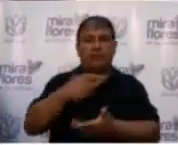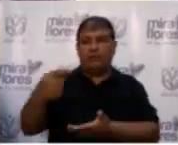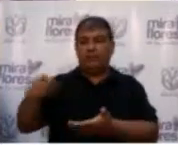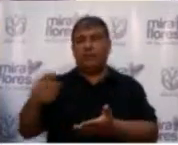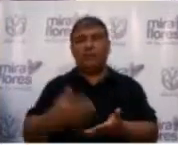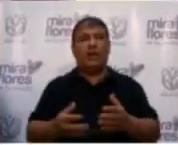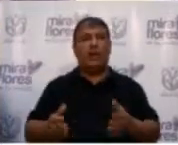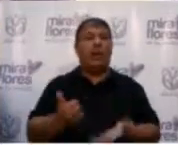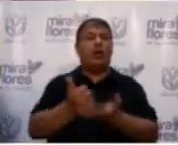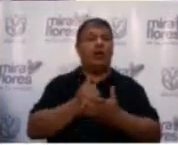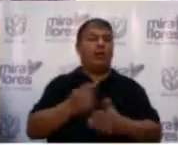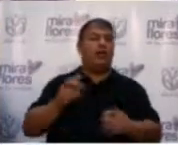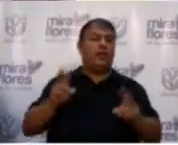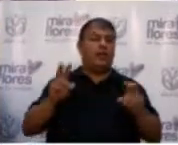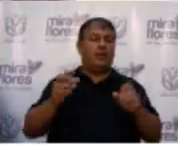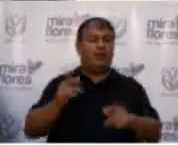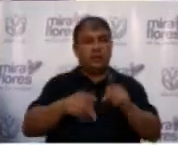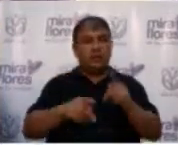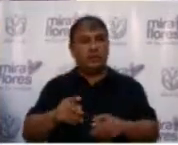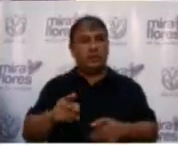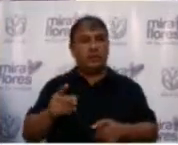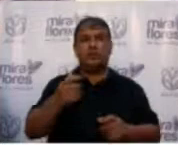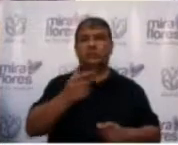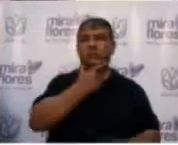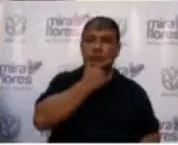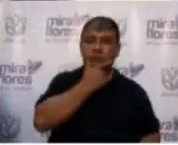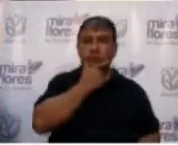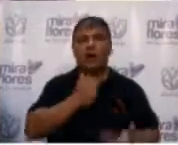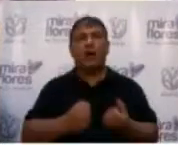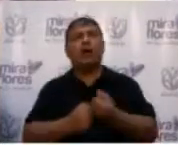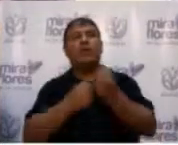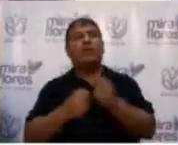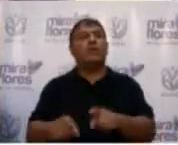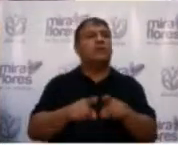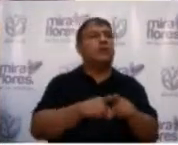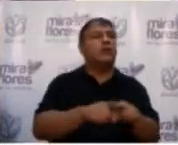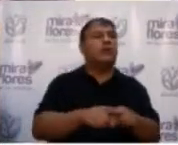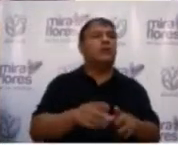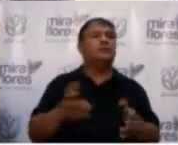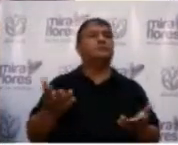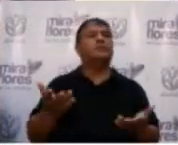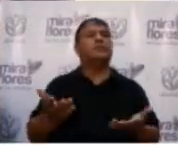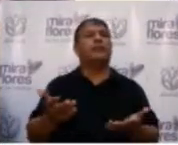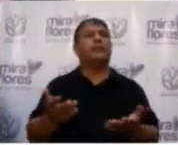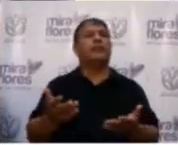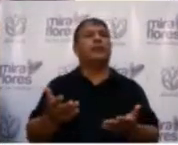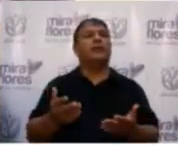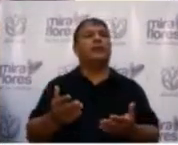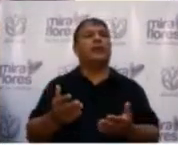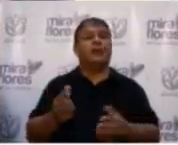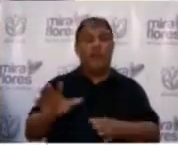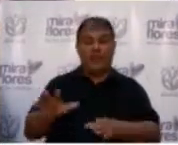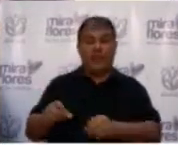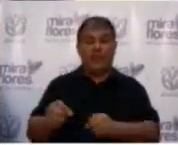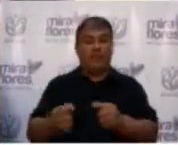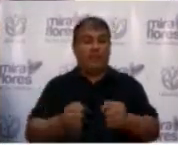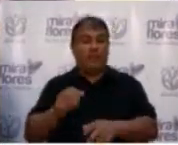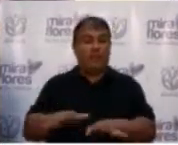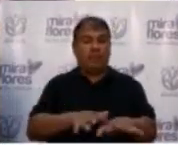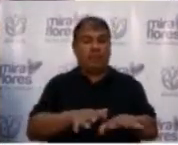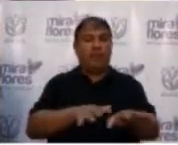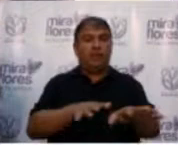tema de personas sospechosas y sobre todo también apoyan en el tema del movimiento de tránsito. Muchas